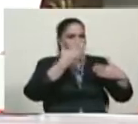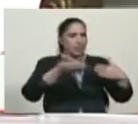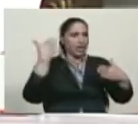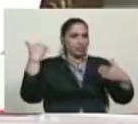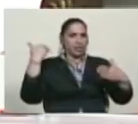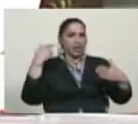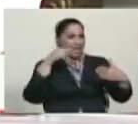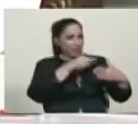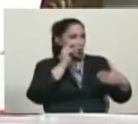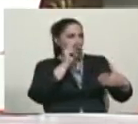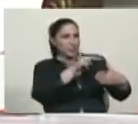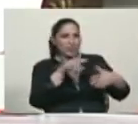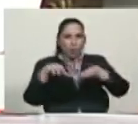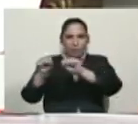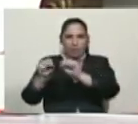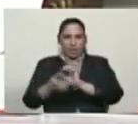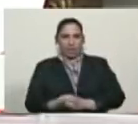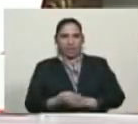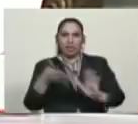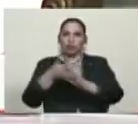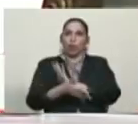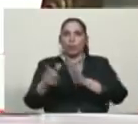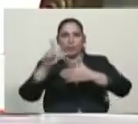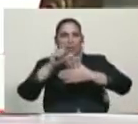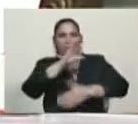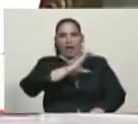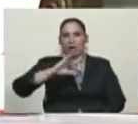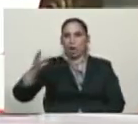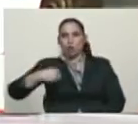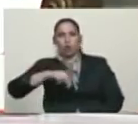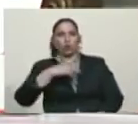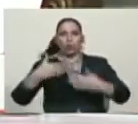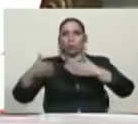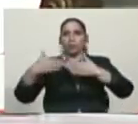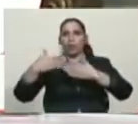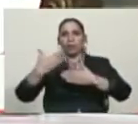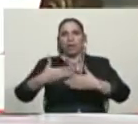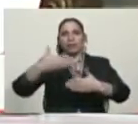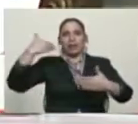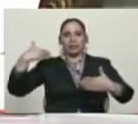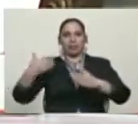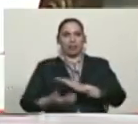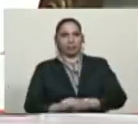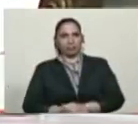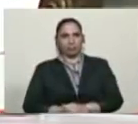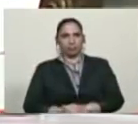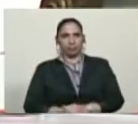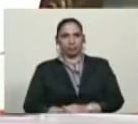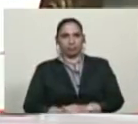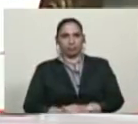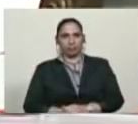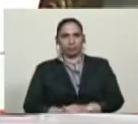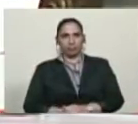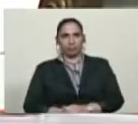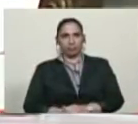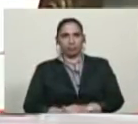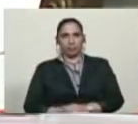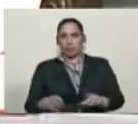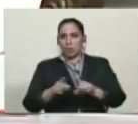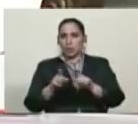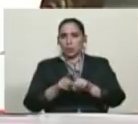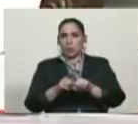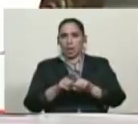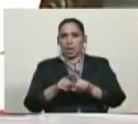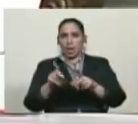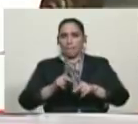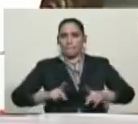que ellos tienen los imperialistas de américa latina y el caribe que nosotros somos su puerta trasero su patio trasero como lo